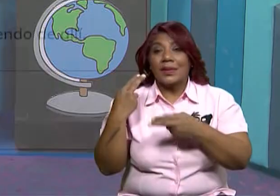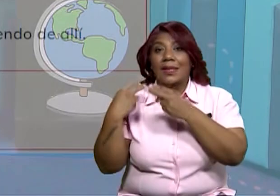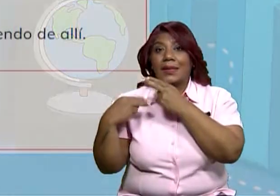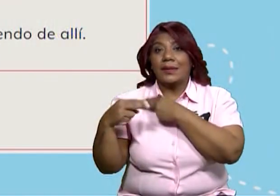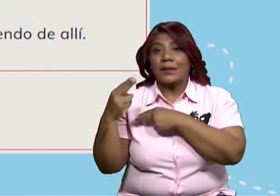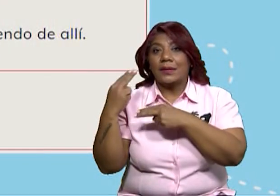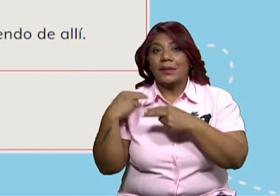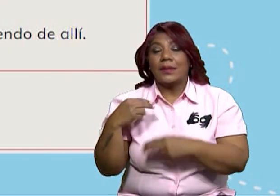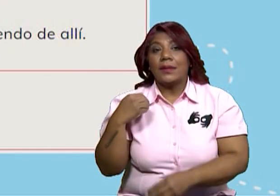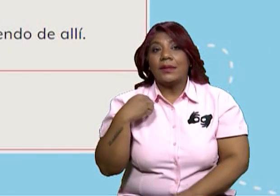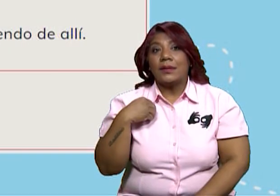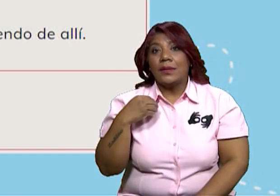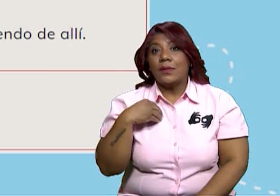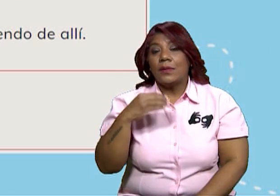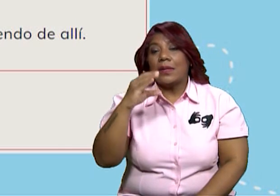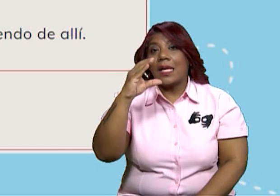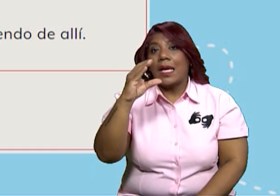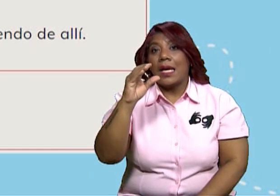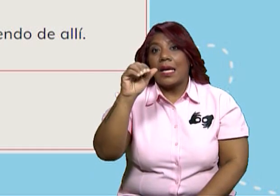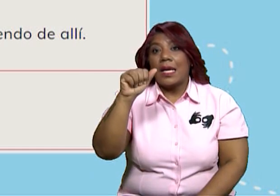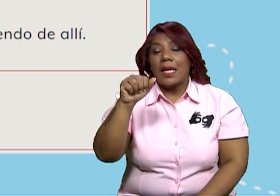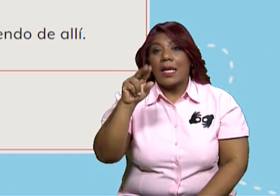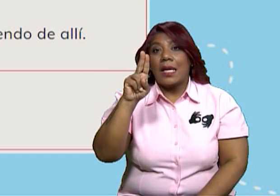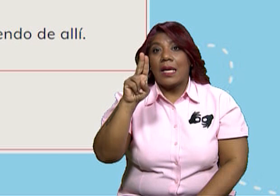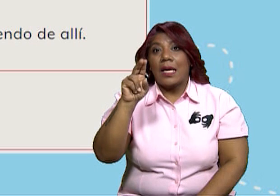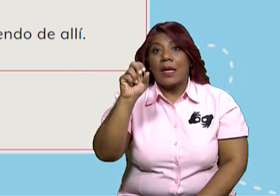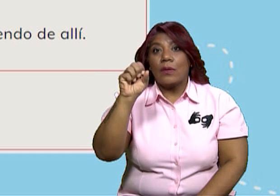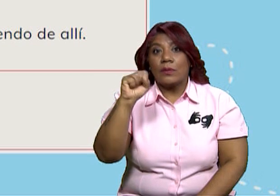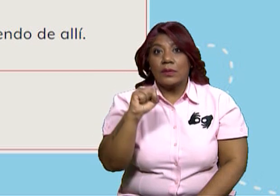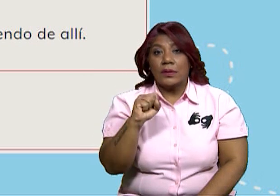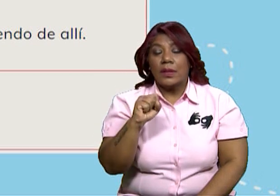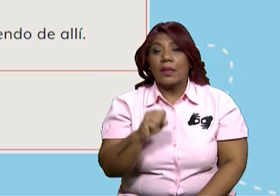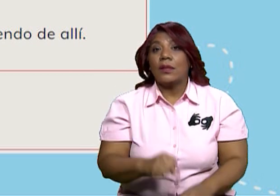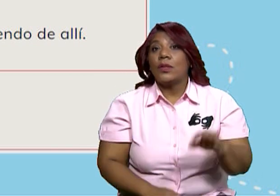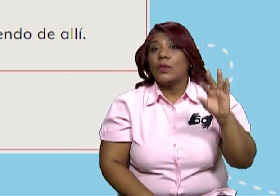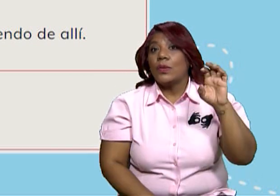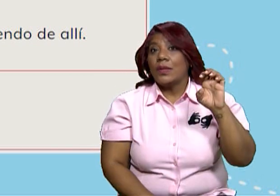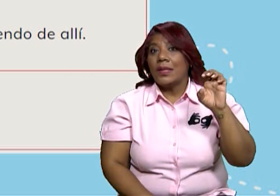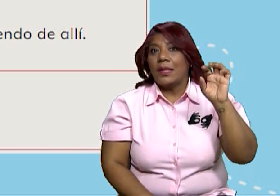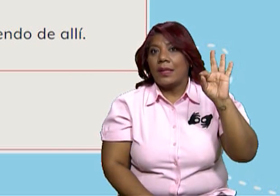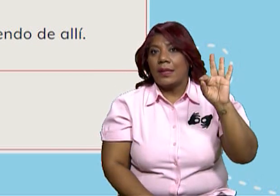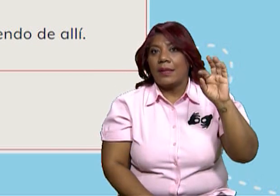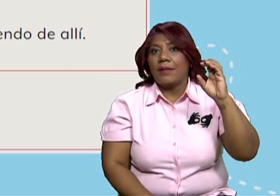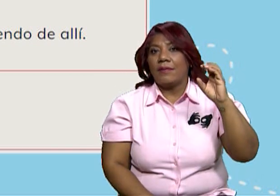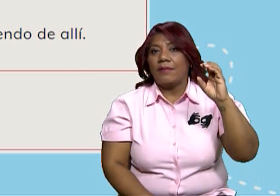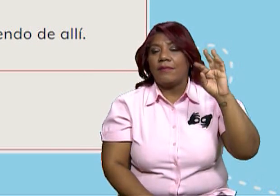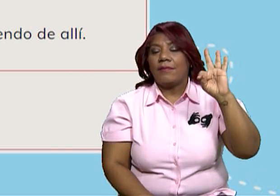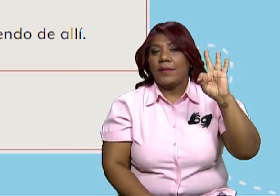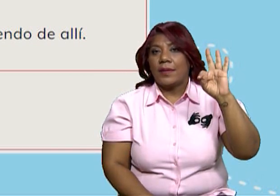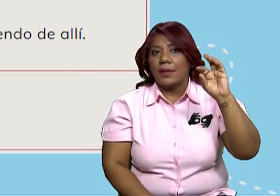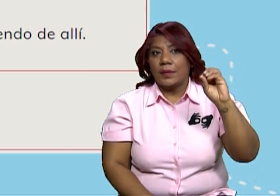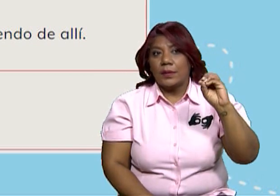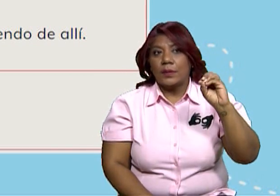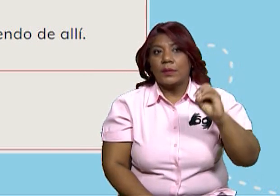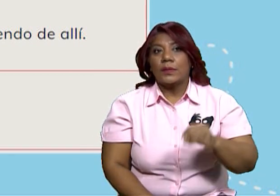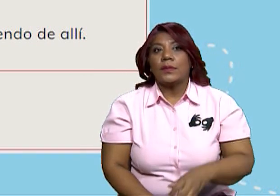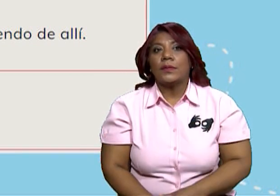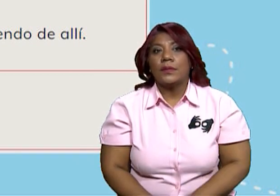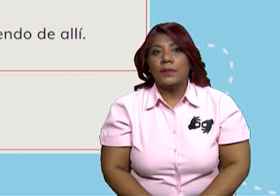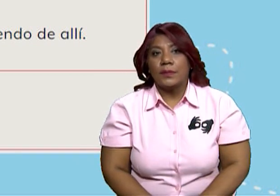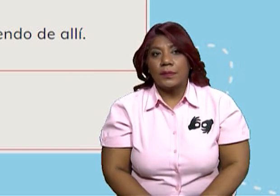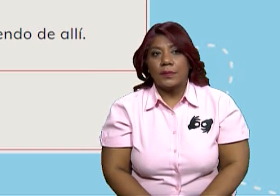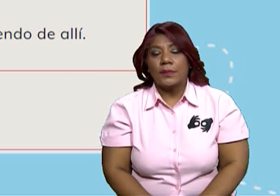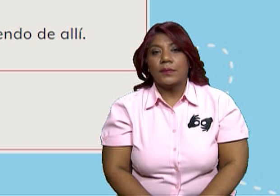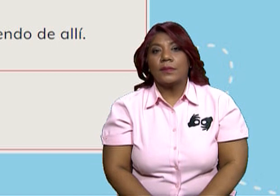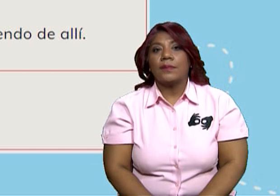una causa y un efecto. Como vemos en el ordenador gráfico, escribimos las causas de